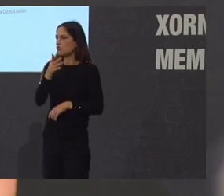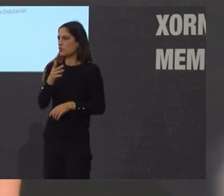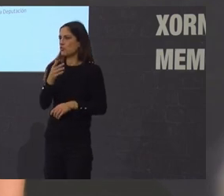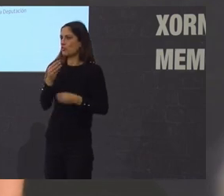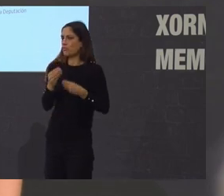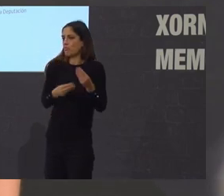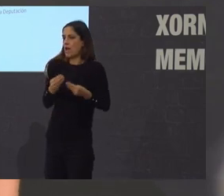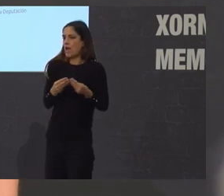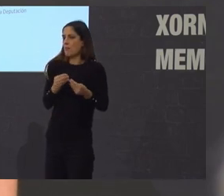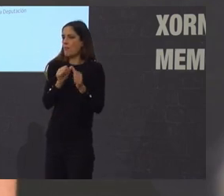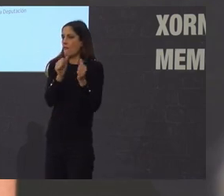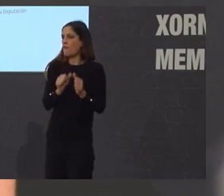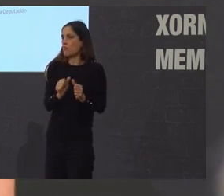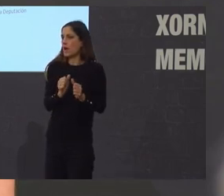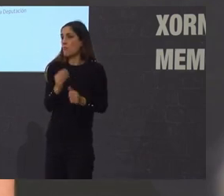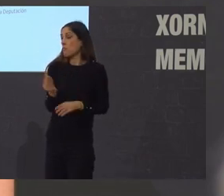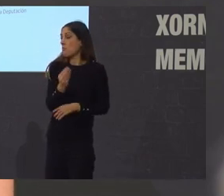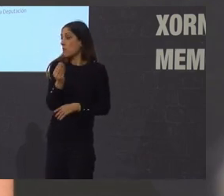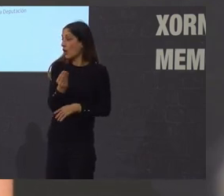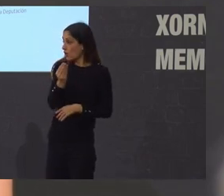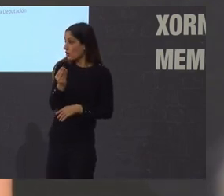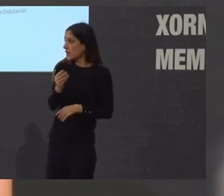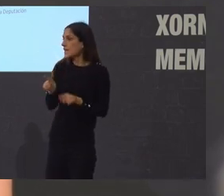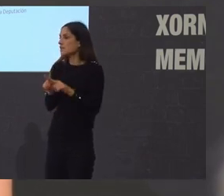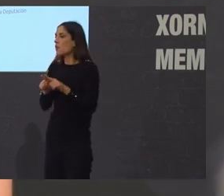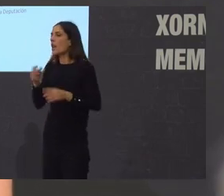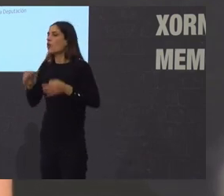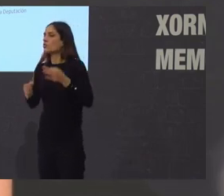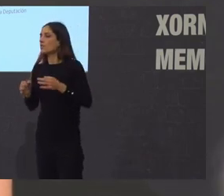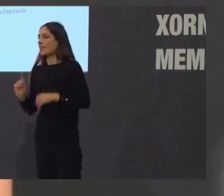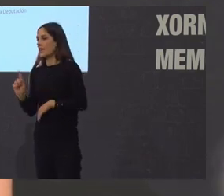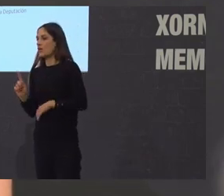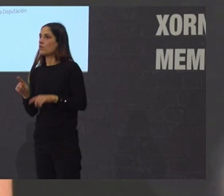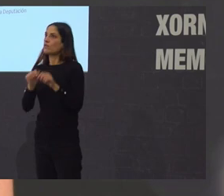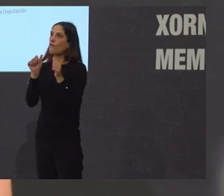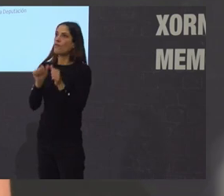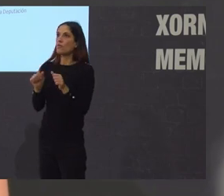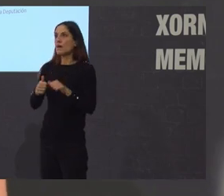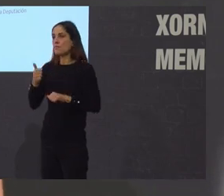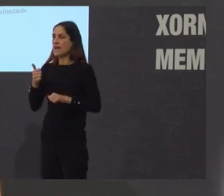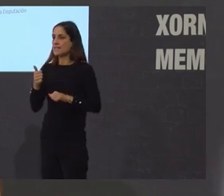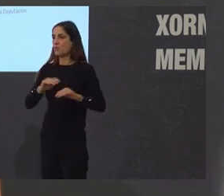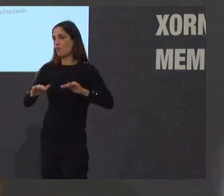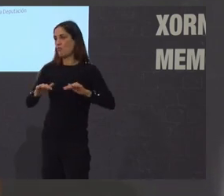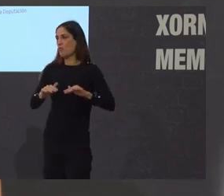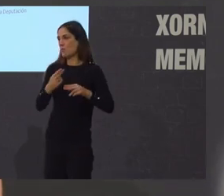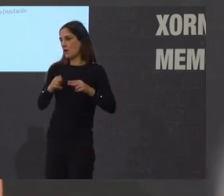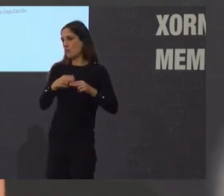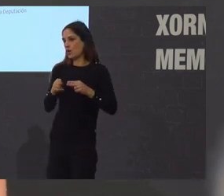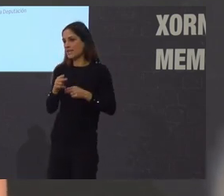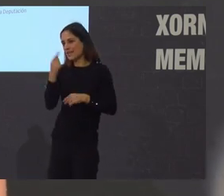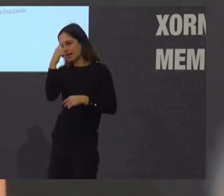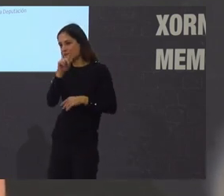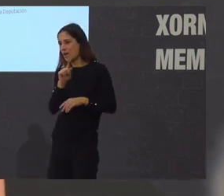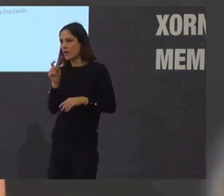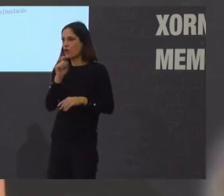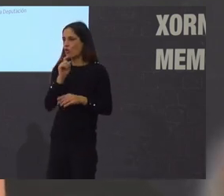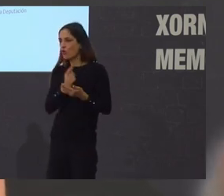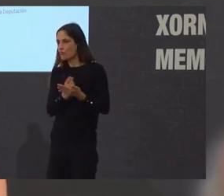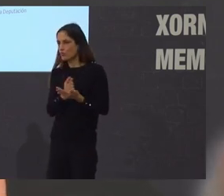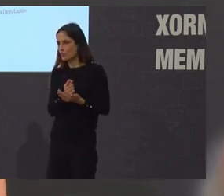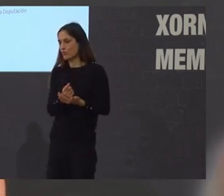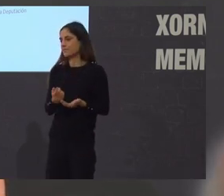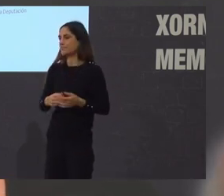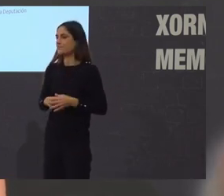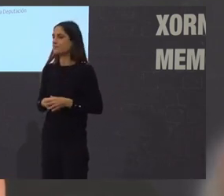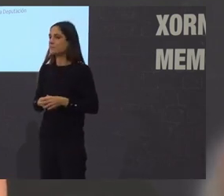el fondo no es una cuestión de justicia, es una cuestión de saber moverse bien políticamente. Por lo tanto,